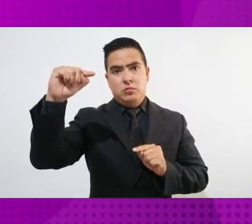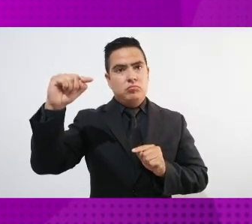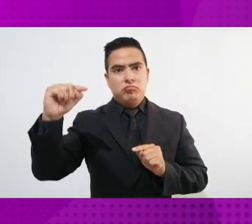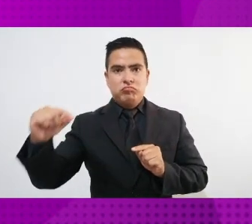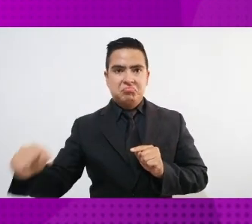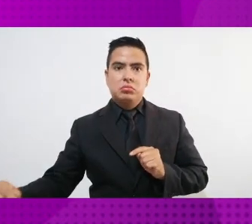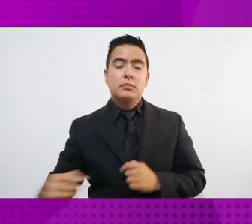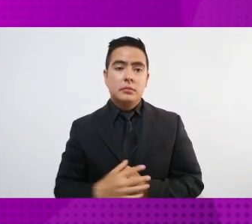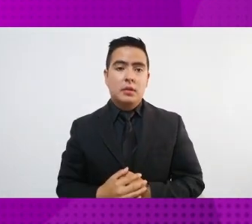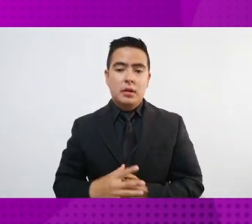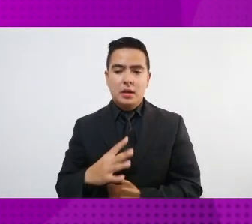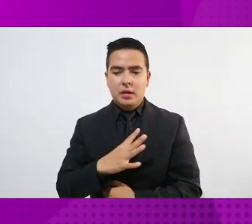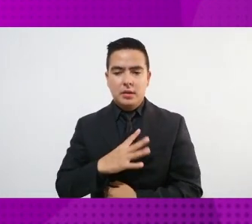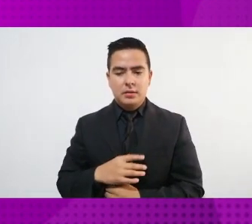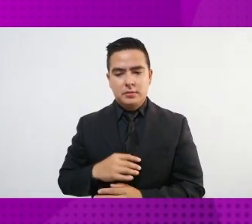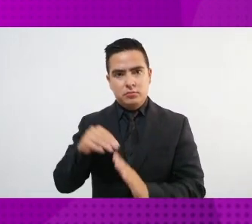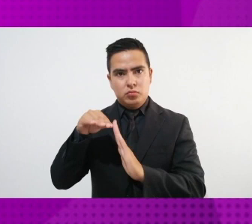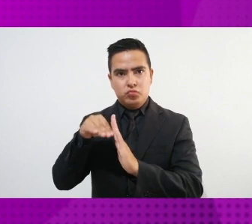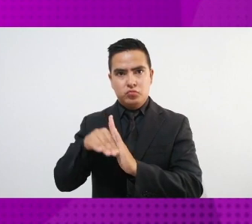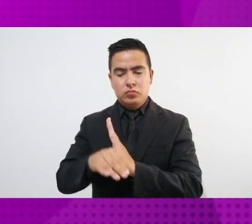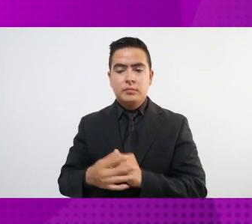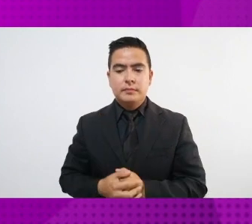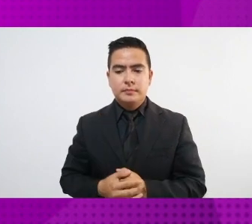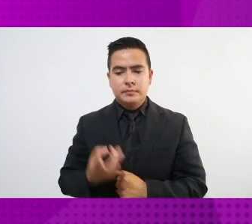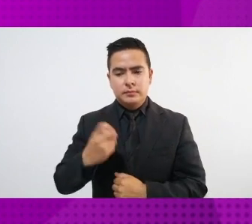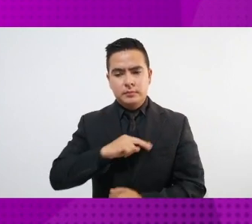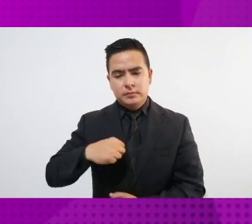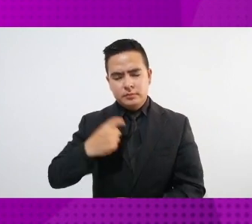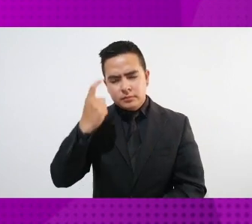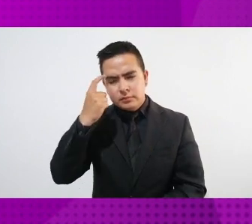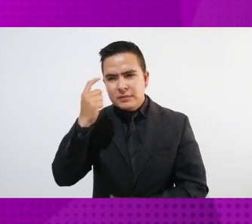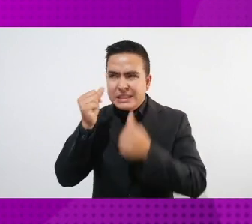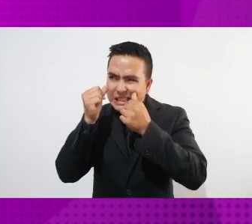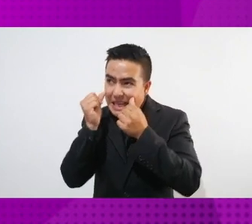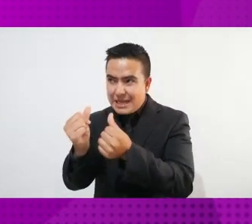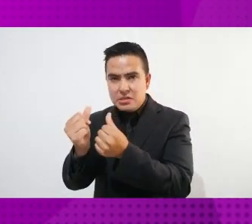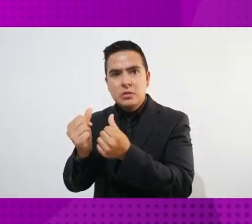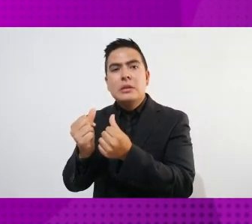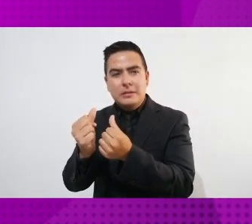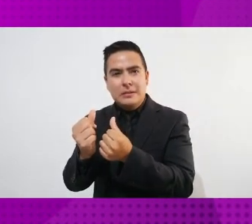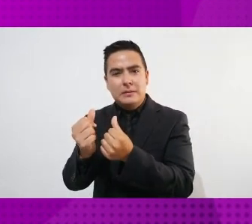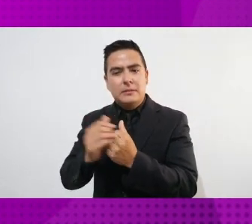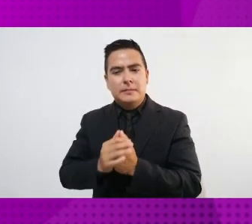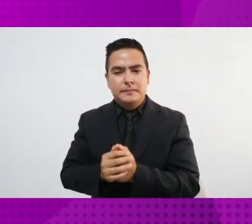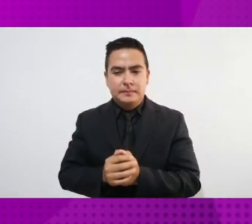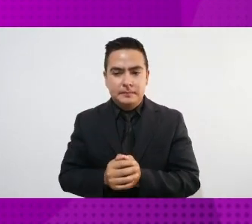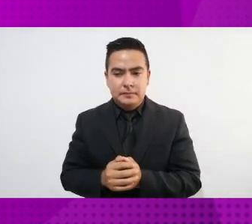de responsabilidad que tendrían las autoridades electorales es estar atentas, digamos, a